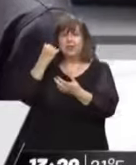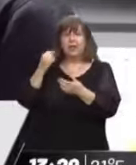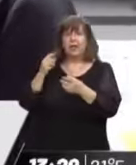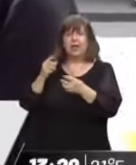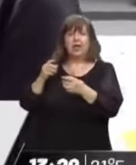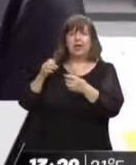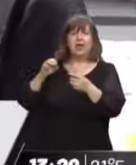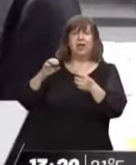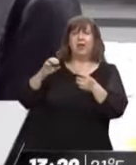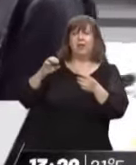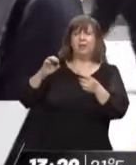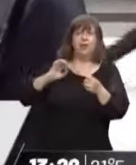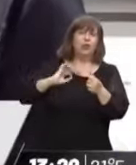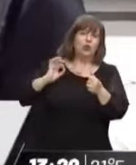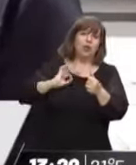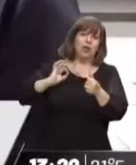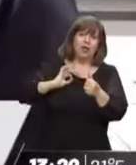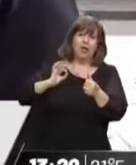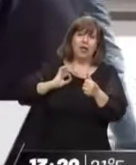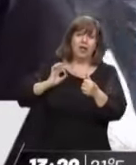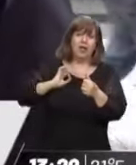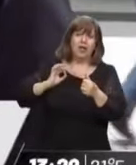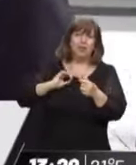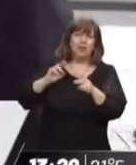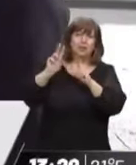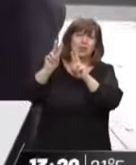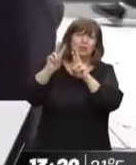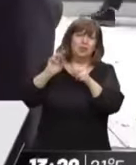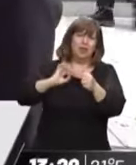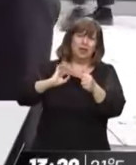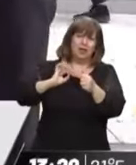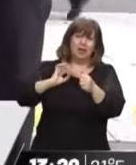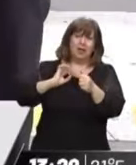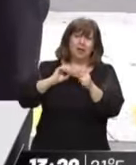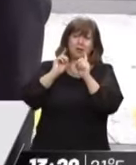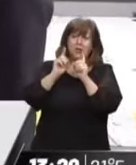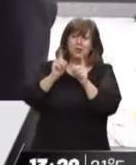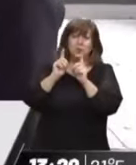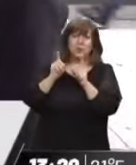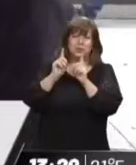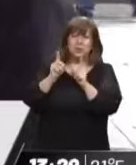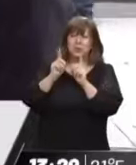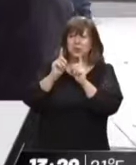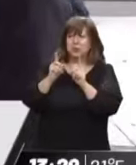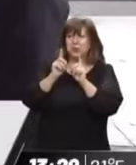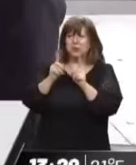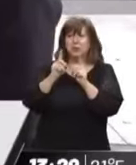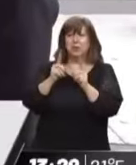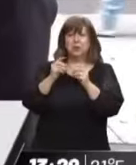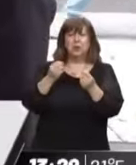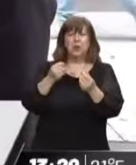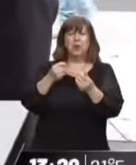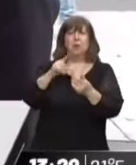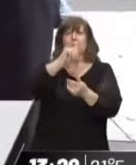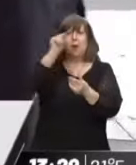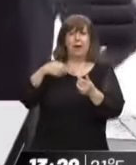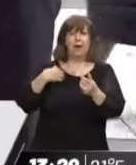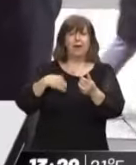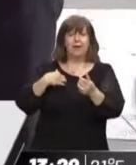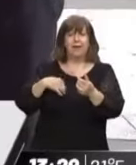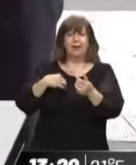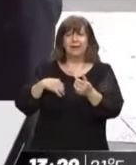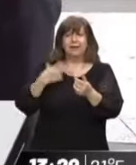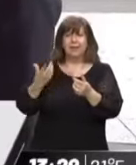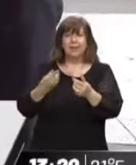de socialismo que han tenido... Un país tan rico, una gente preciosa, ¿cómo puede estar sumida en la miseria y